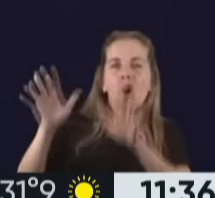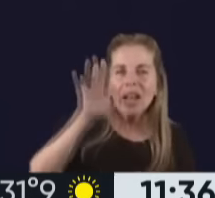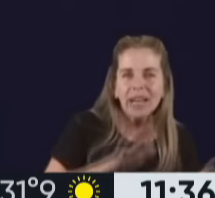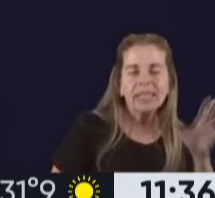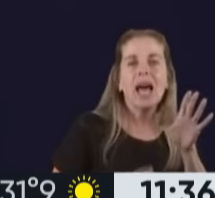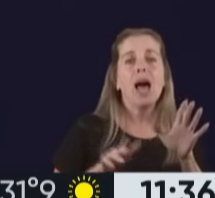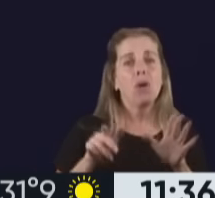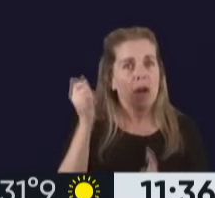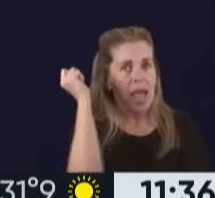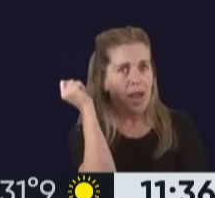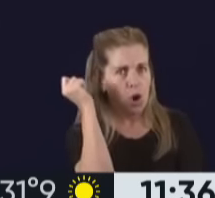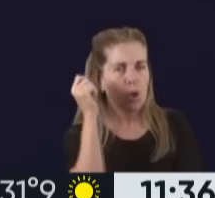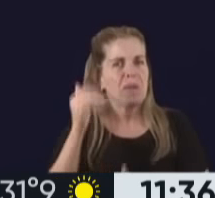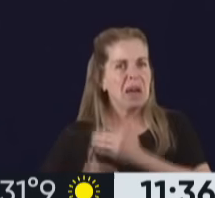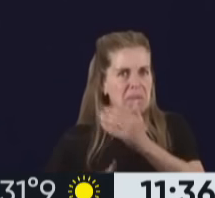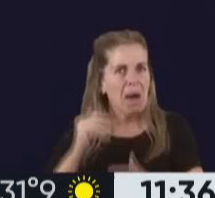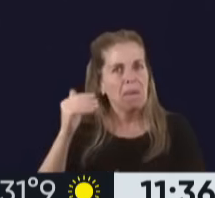ya inició su recuperación.